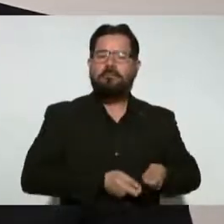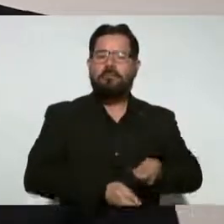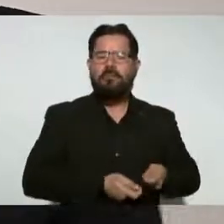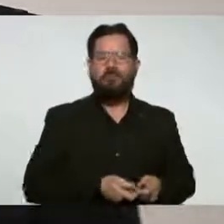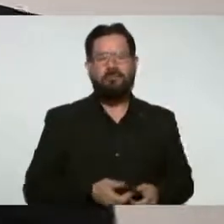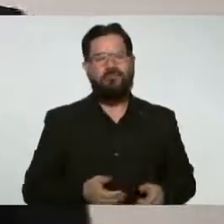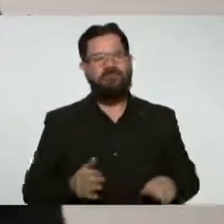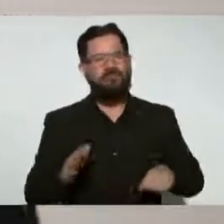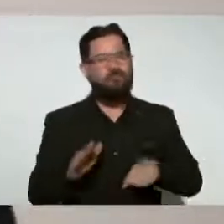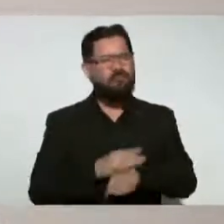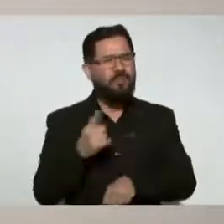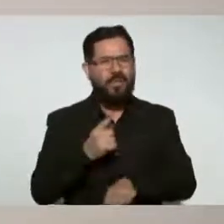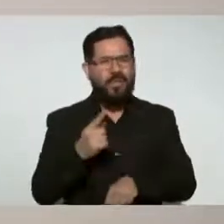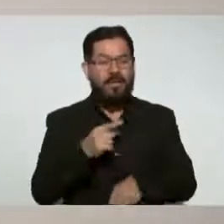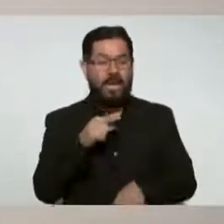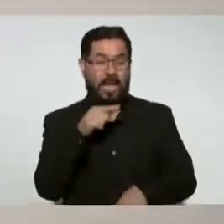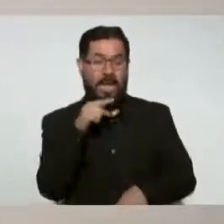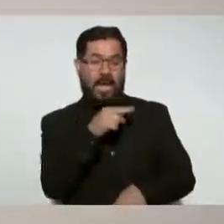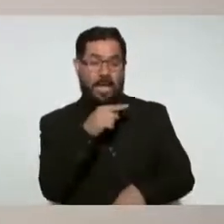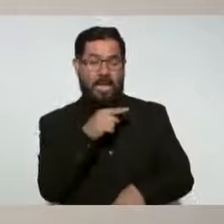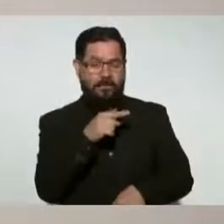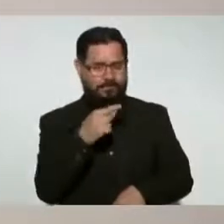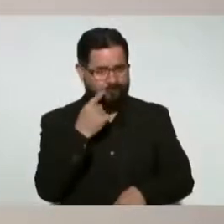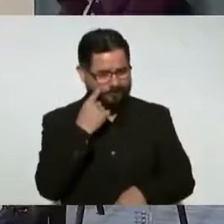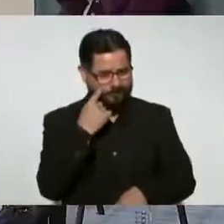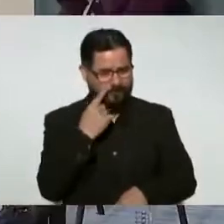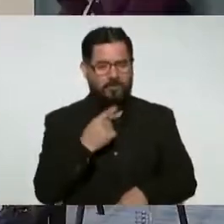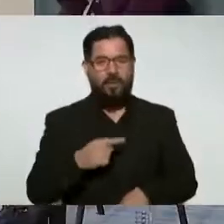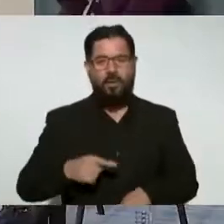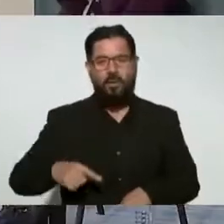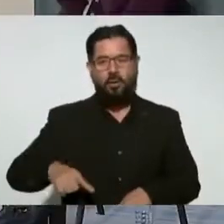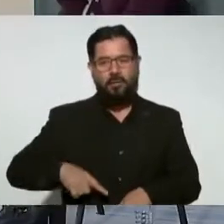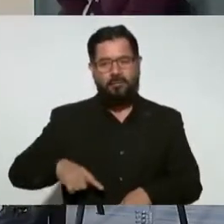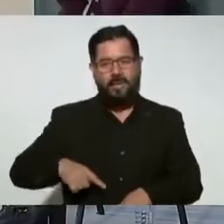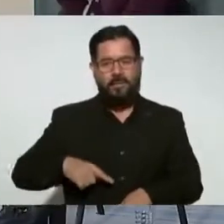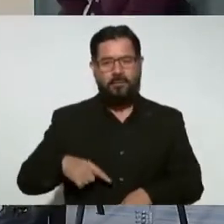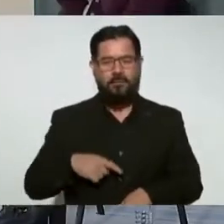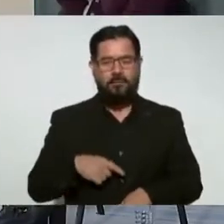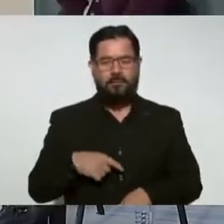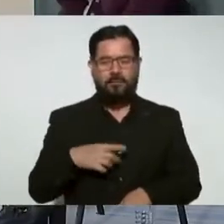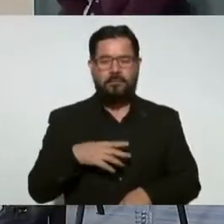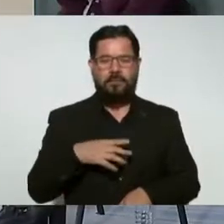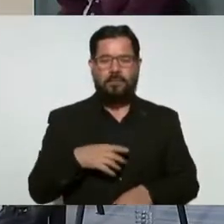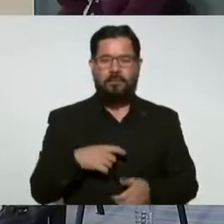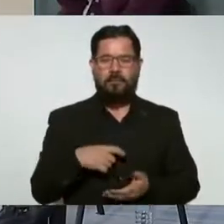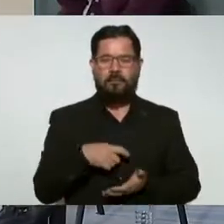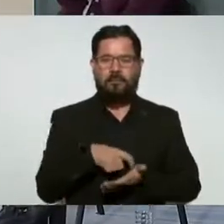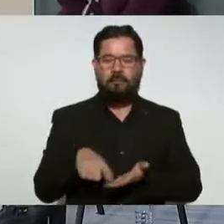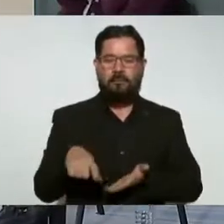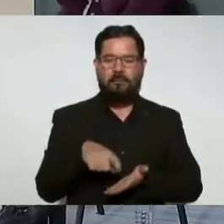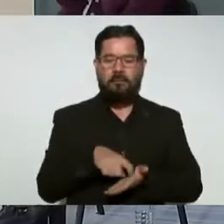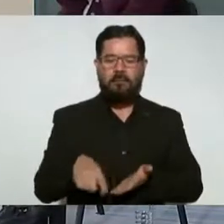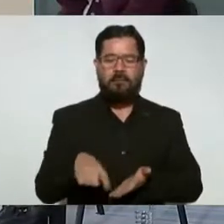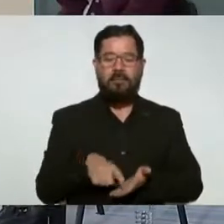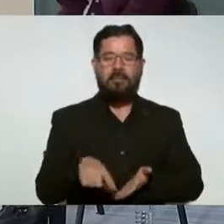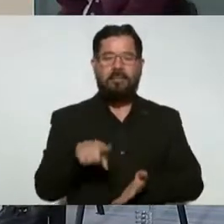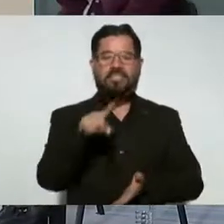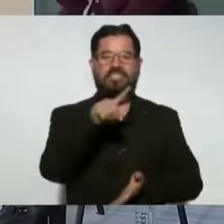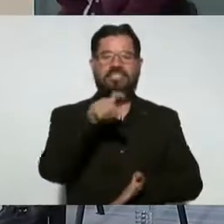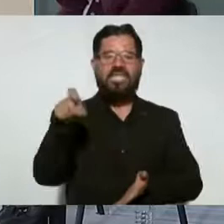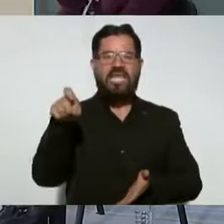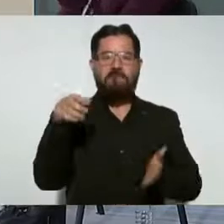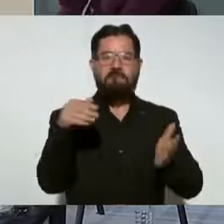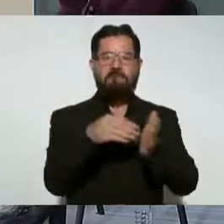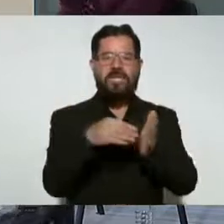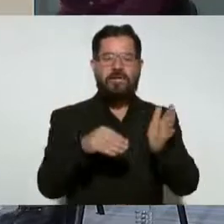porque compraba el gobierno y sigue adquiriendo más de 100 mil millones